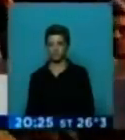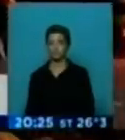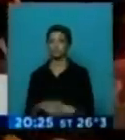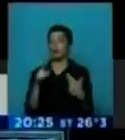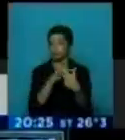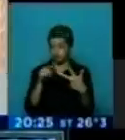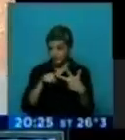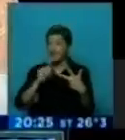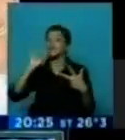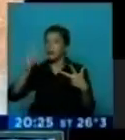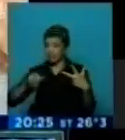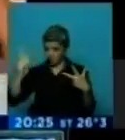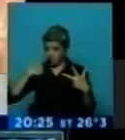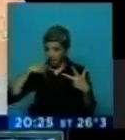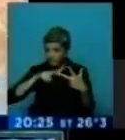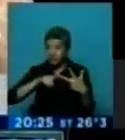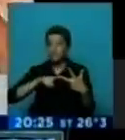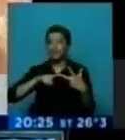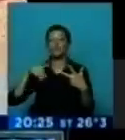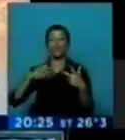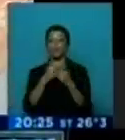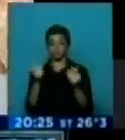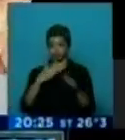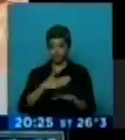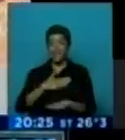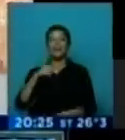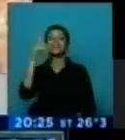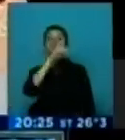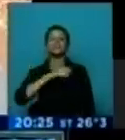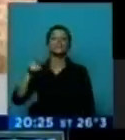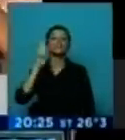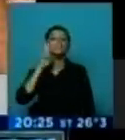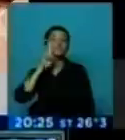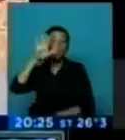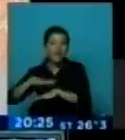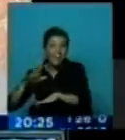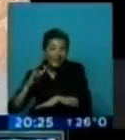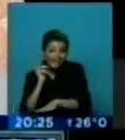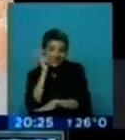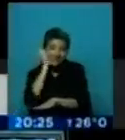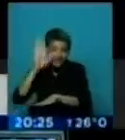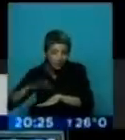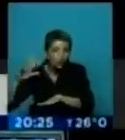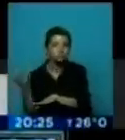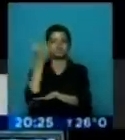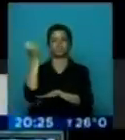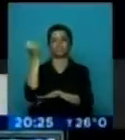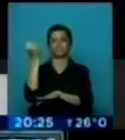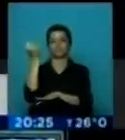Esta Argentina que dejamos con 119 nietos recuperados.